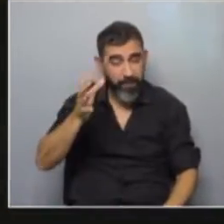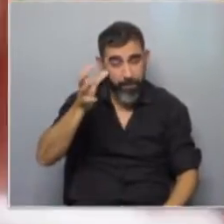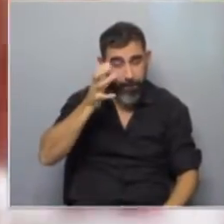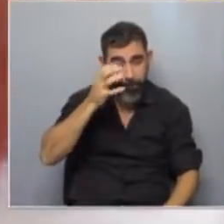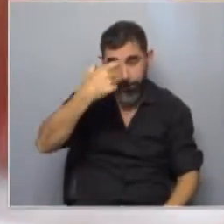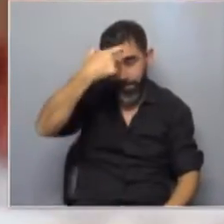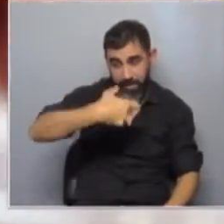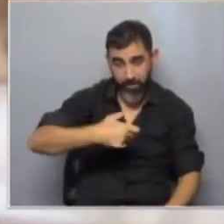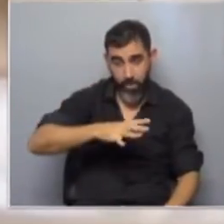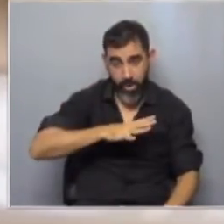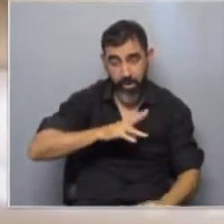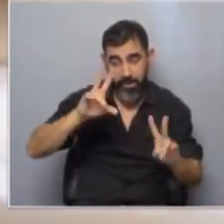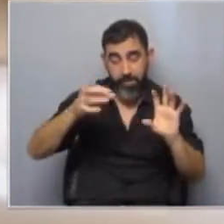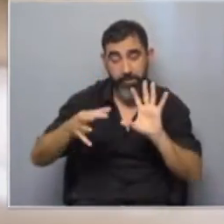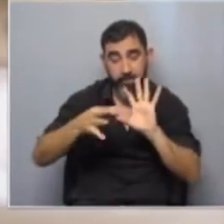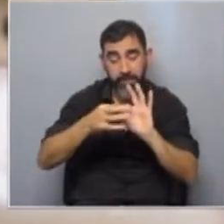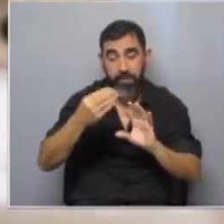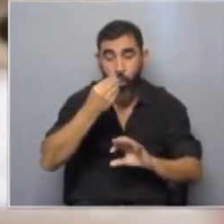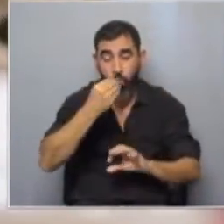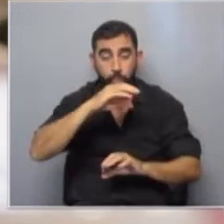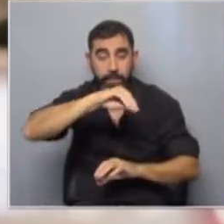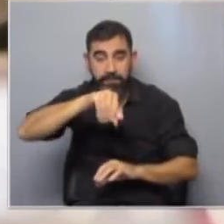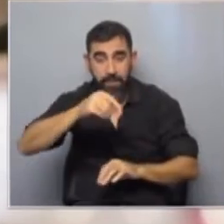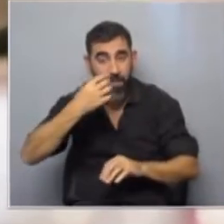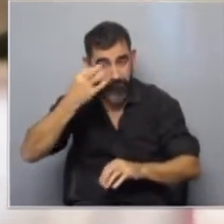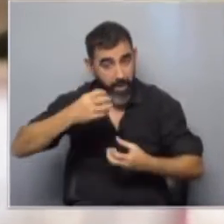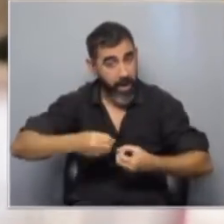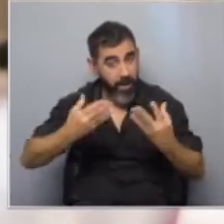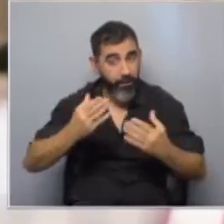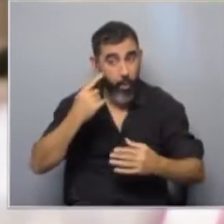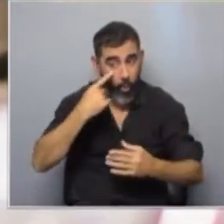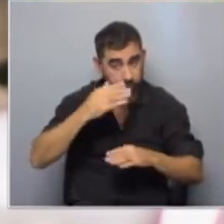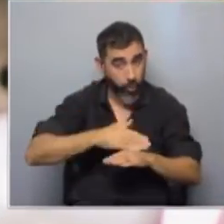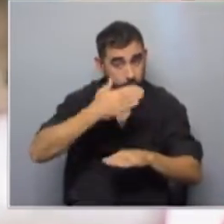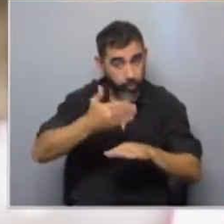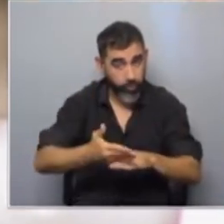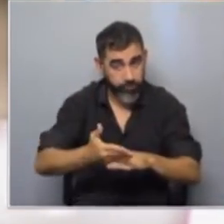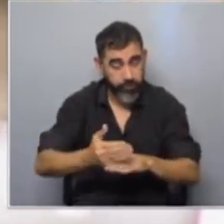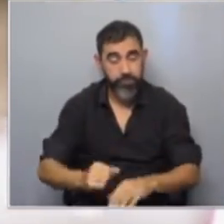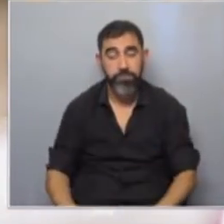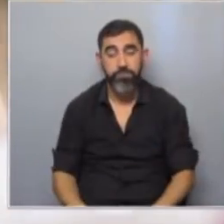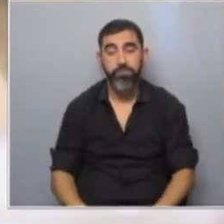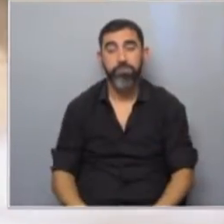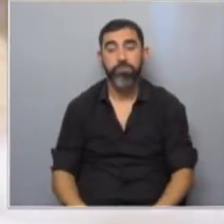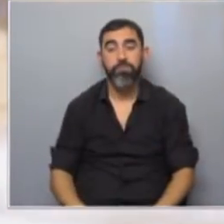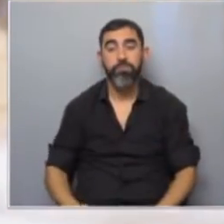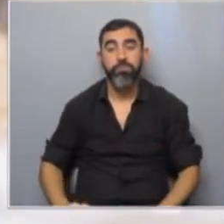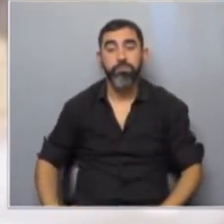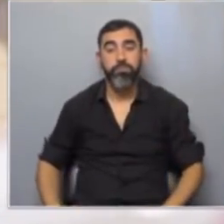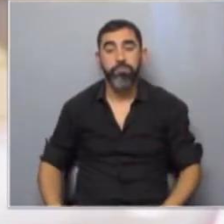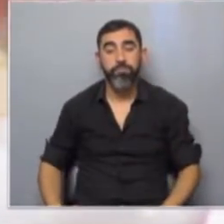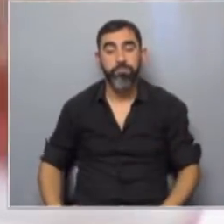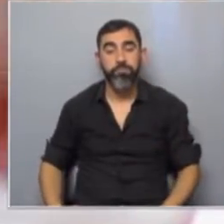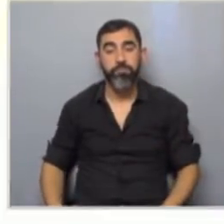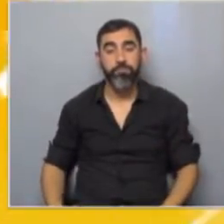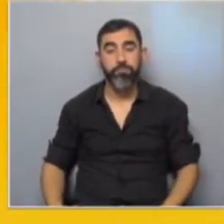riesgo asociado al consumo de sodio, de la severidad y las consecuencias que puede tener un consumo excesivo de sodio.